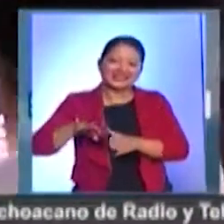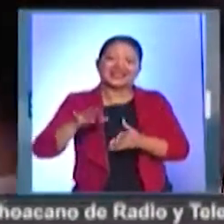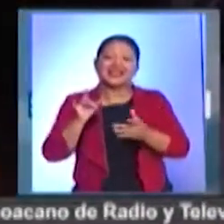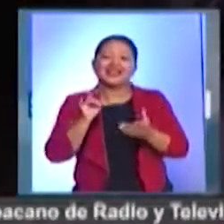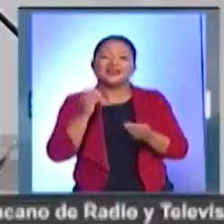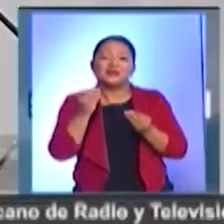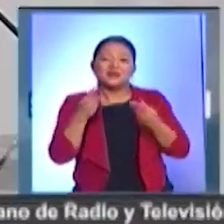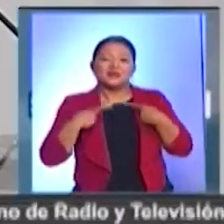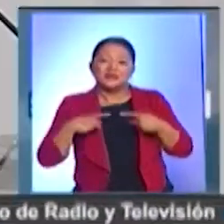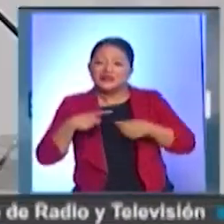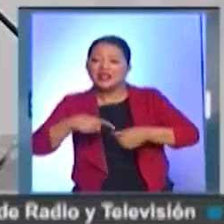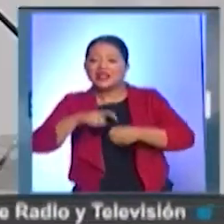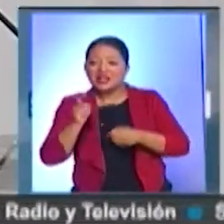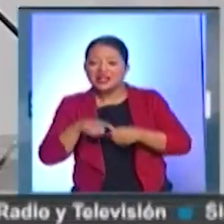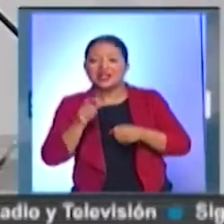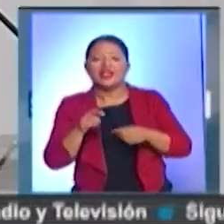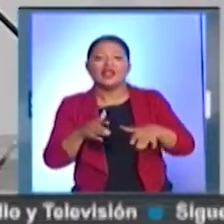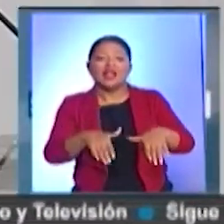escolar